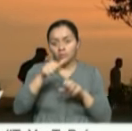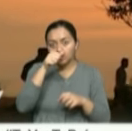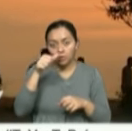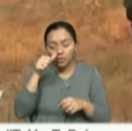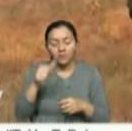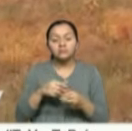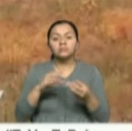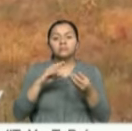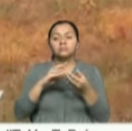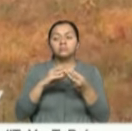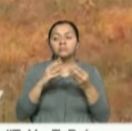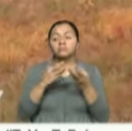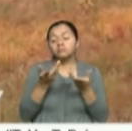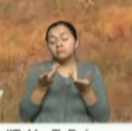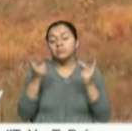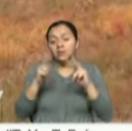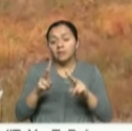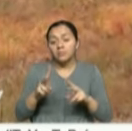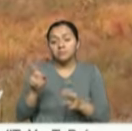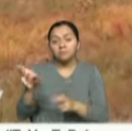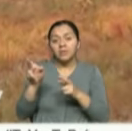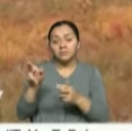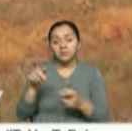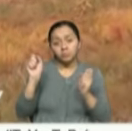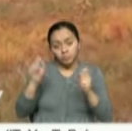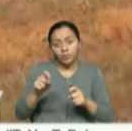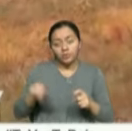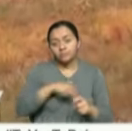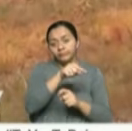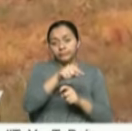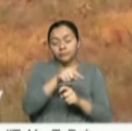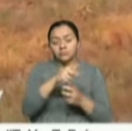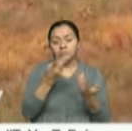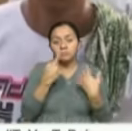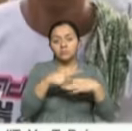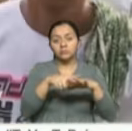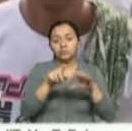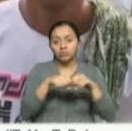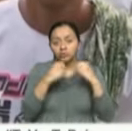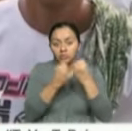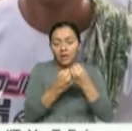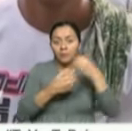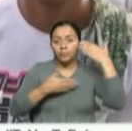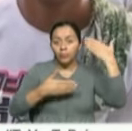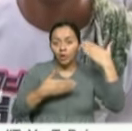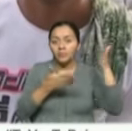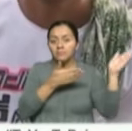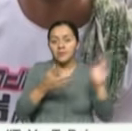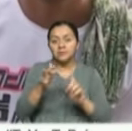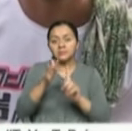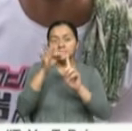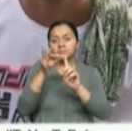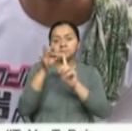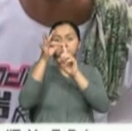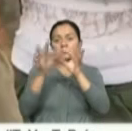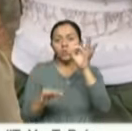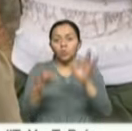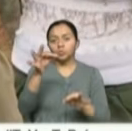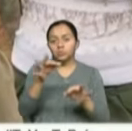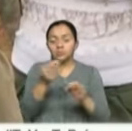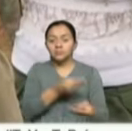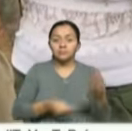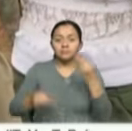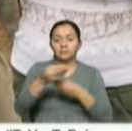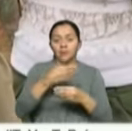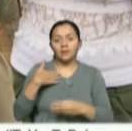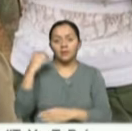participación política, desarme de los guerrilleros y su reinserción social, así como un sistema especial de justicia y un compromiso para la reparación de las